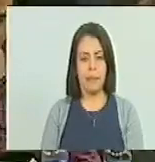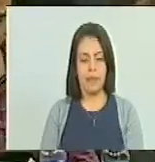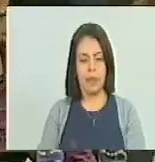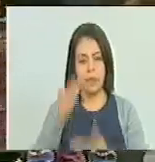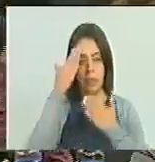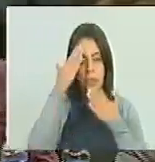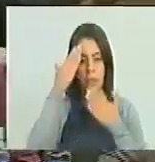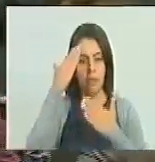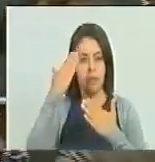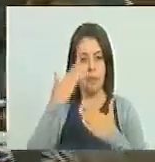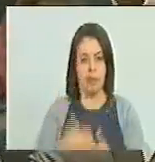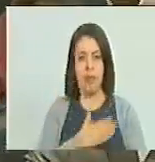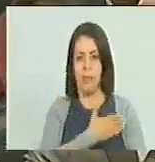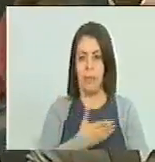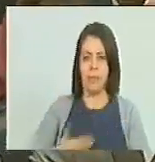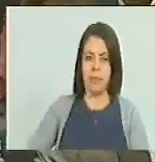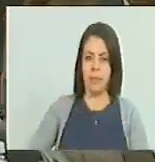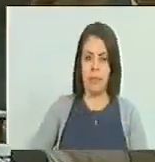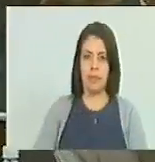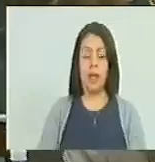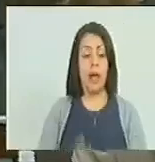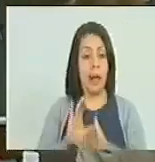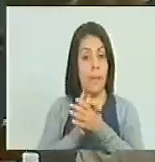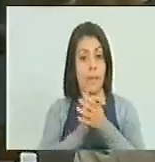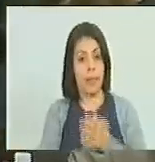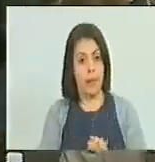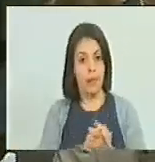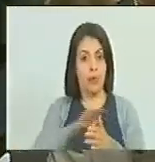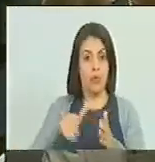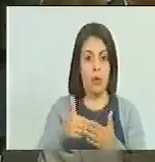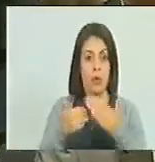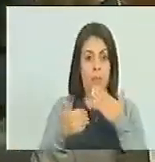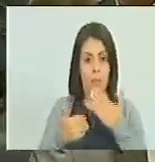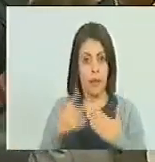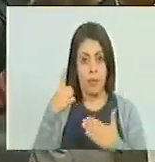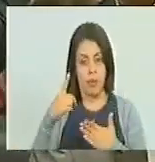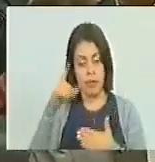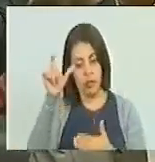Saludos, presidente, compañeros.